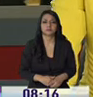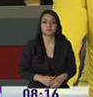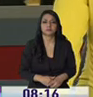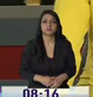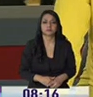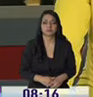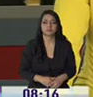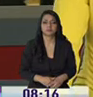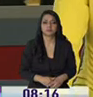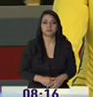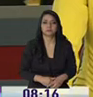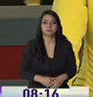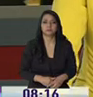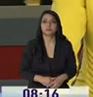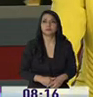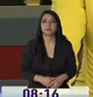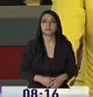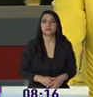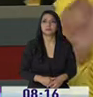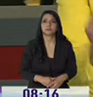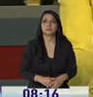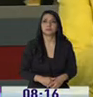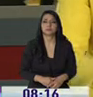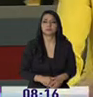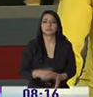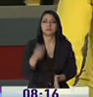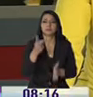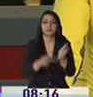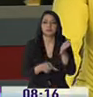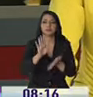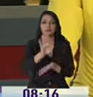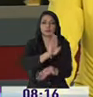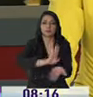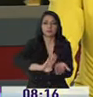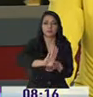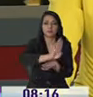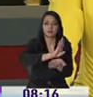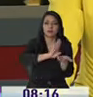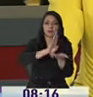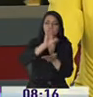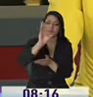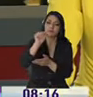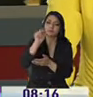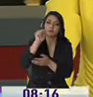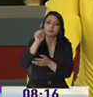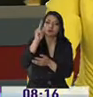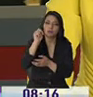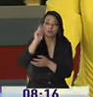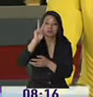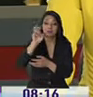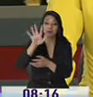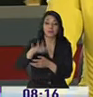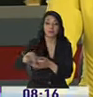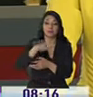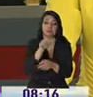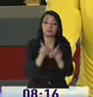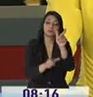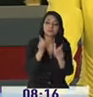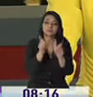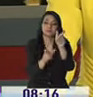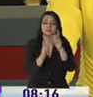Y vamos de inmediato a ver qué es lo que ocurre ahí en su sector. Les contamos que en el barrio Balcón del Valle, sector de Puengasí Bajo, los moradores solicitan a